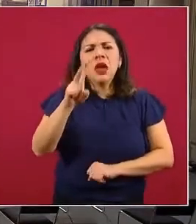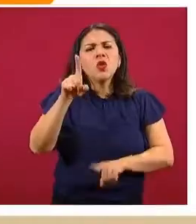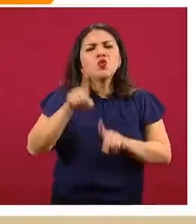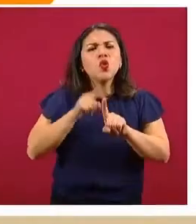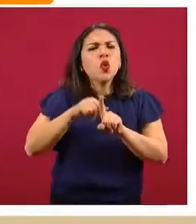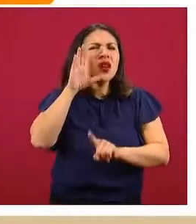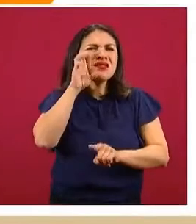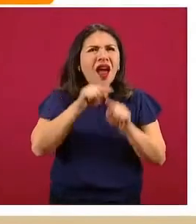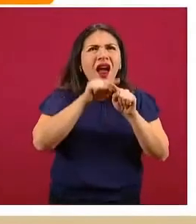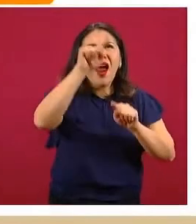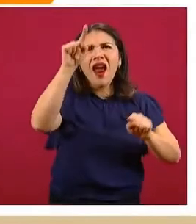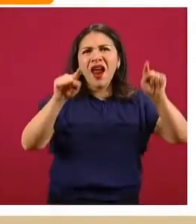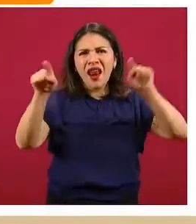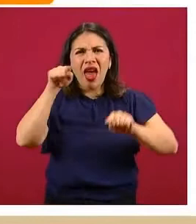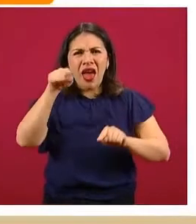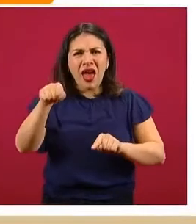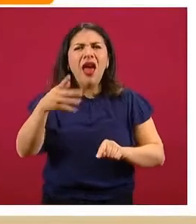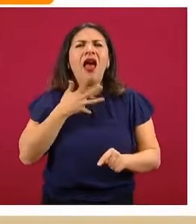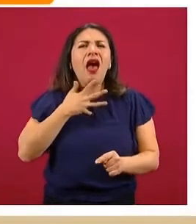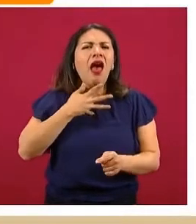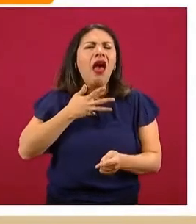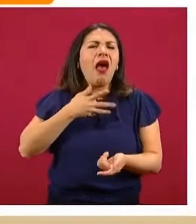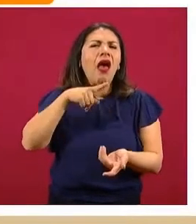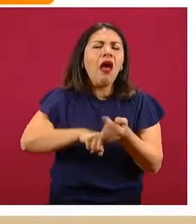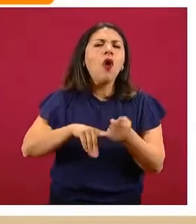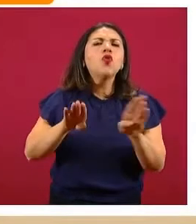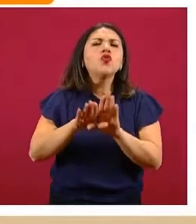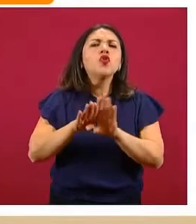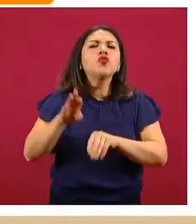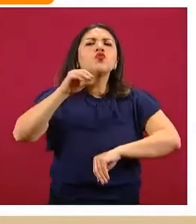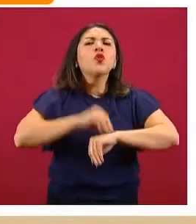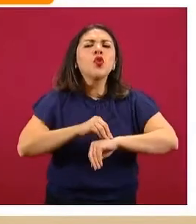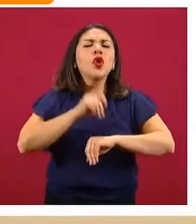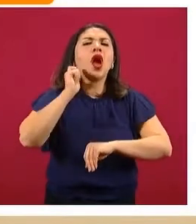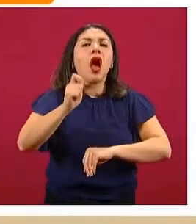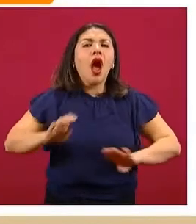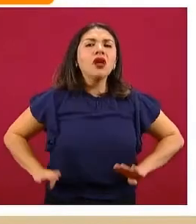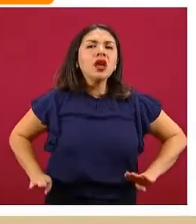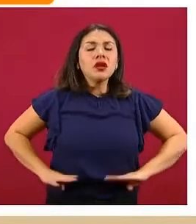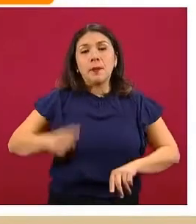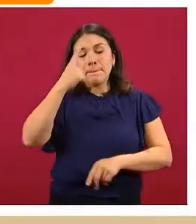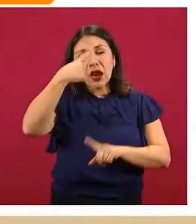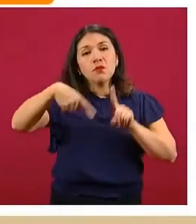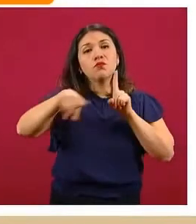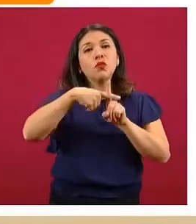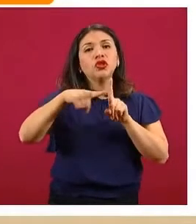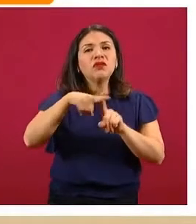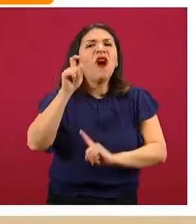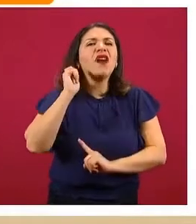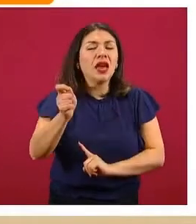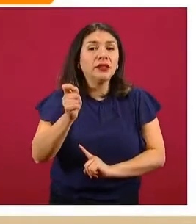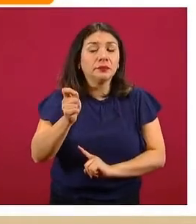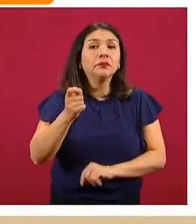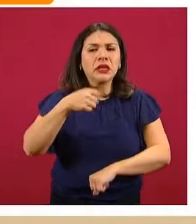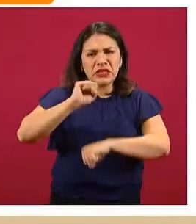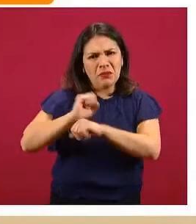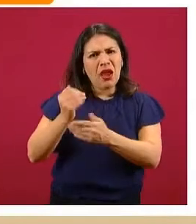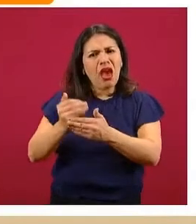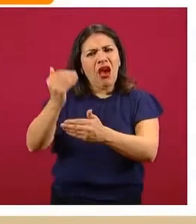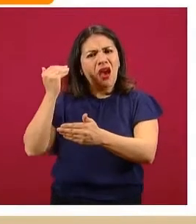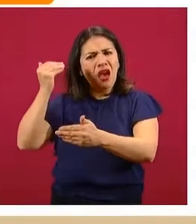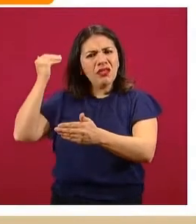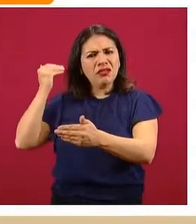color naranja, que es precisamente la que representa el comportamiento del porcentaje de positividad, pues en semanas previas